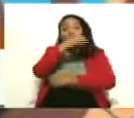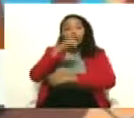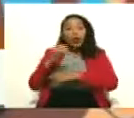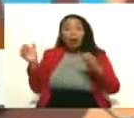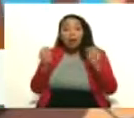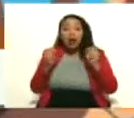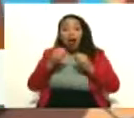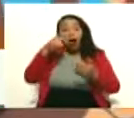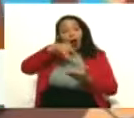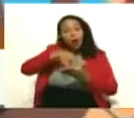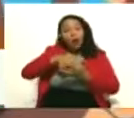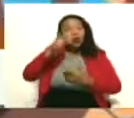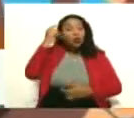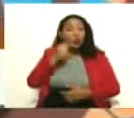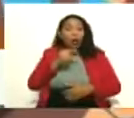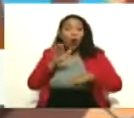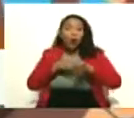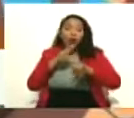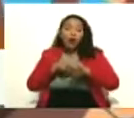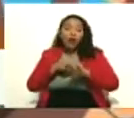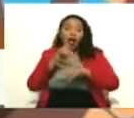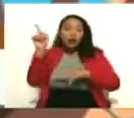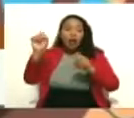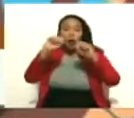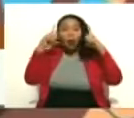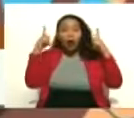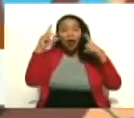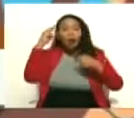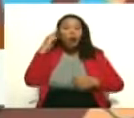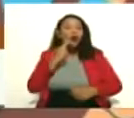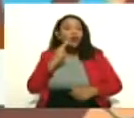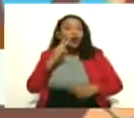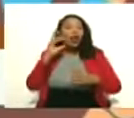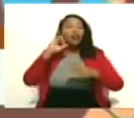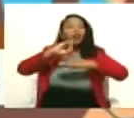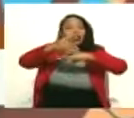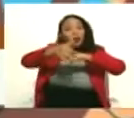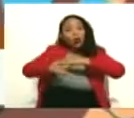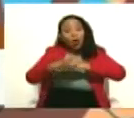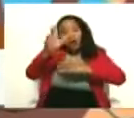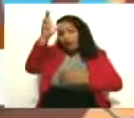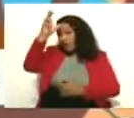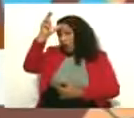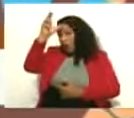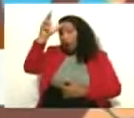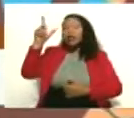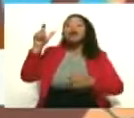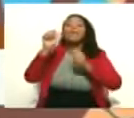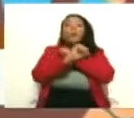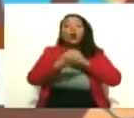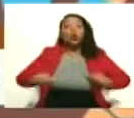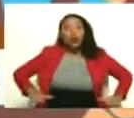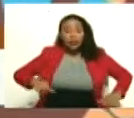Sucre. El día jueves vamos a tener en La Guaira, Bolívar, del Tamacuro, Falcón y Portuguesa. Y